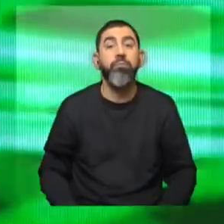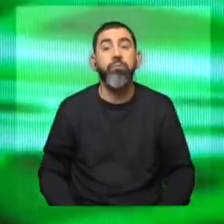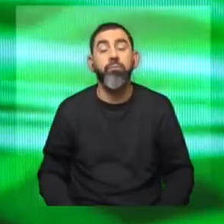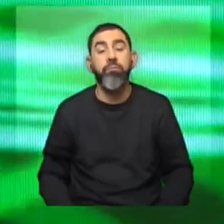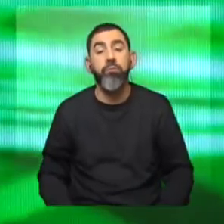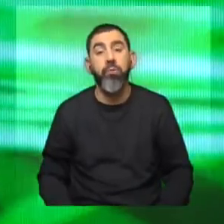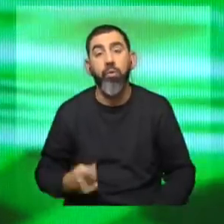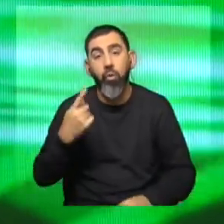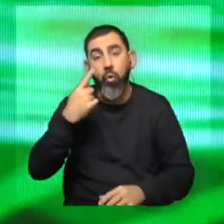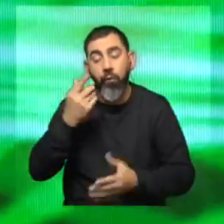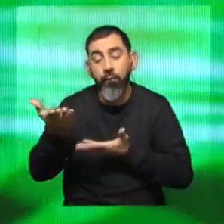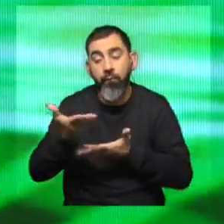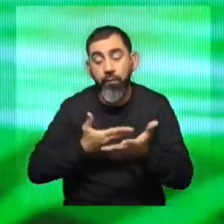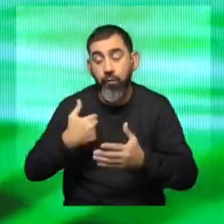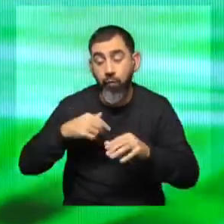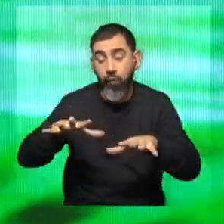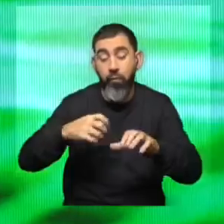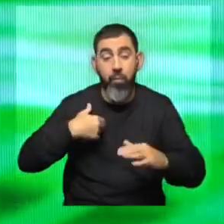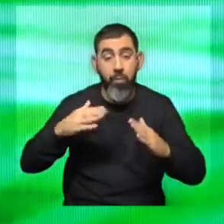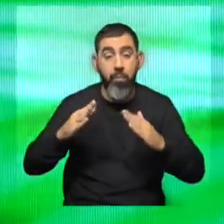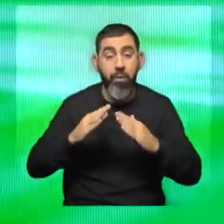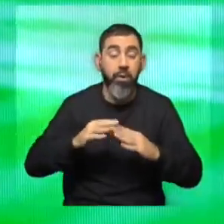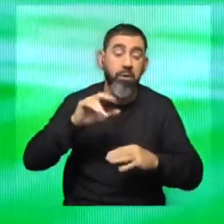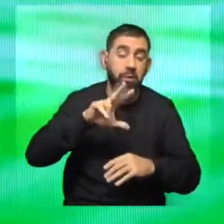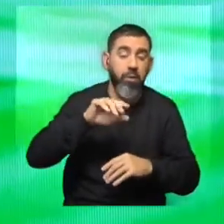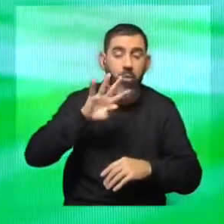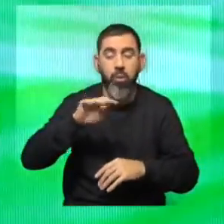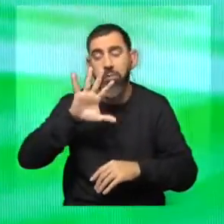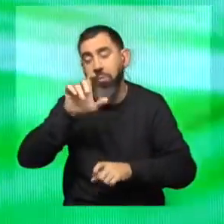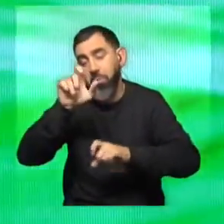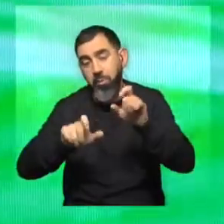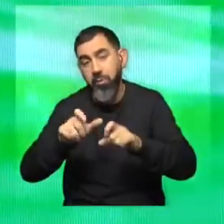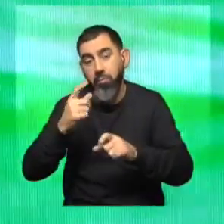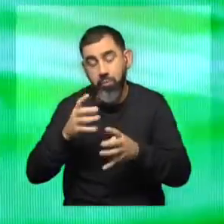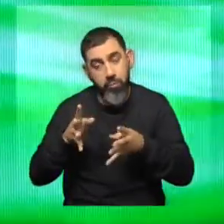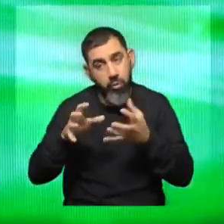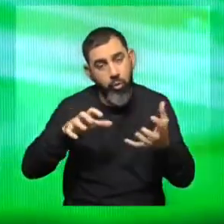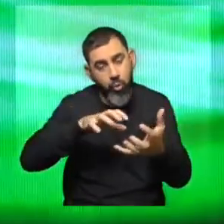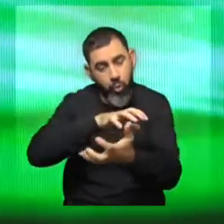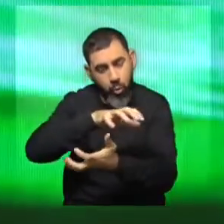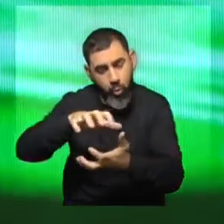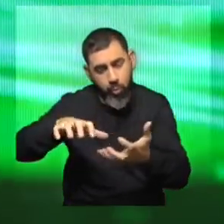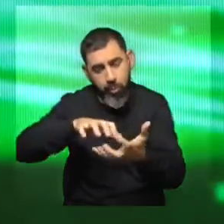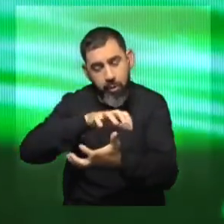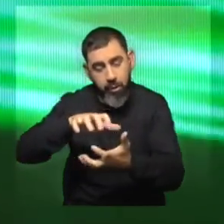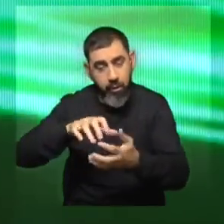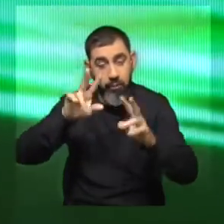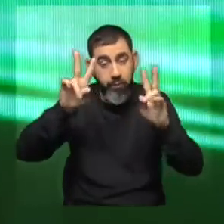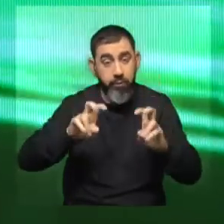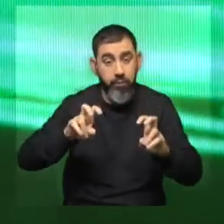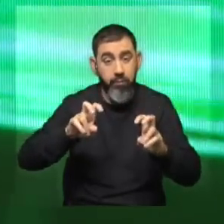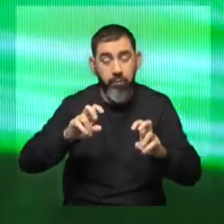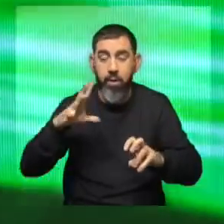convivir nosotros vivimos en nuestra casa a veces somos tres cuatro o cinco personas y hay unos desafíos Terribles de convivencia en términos de